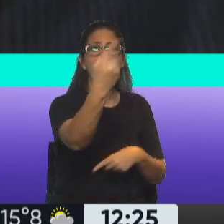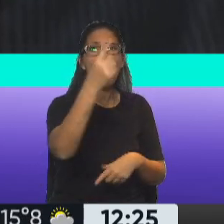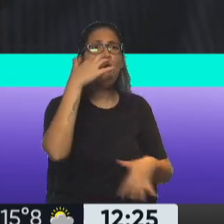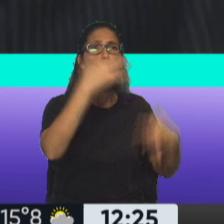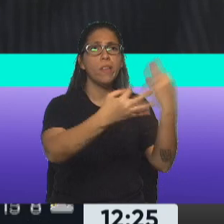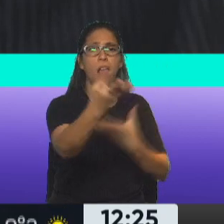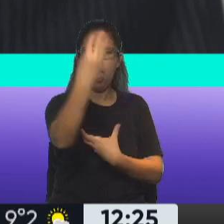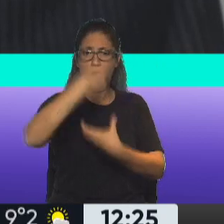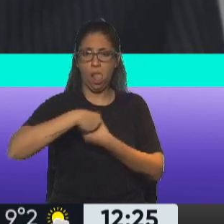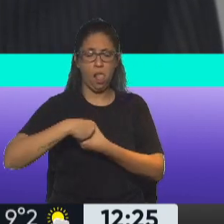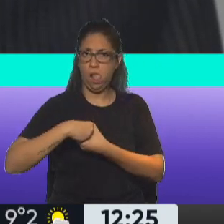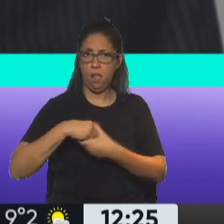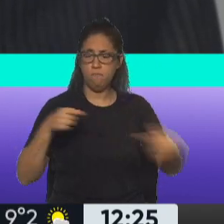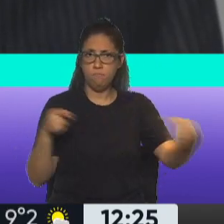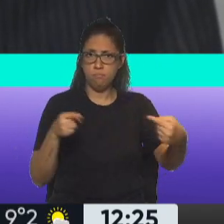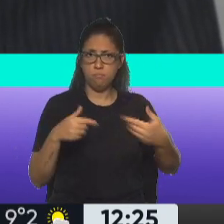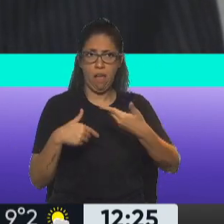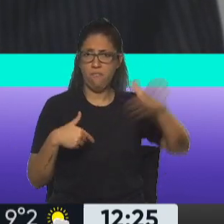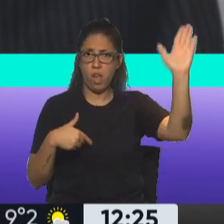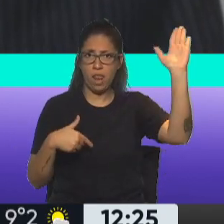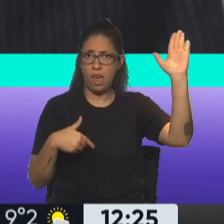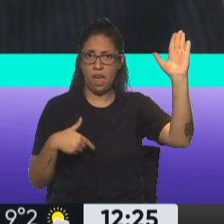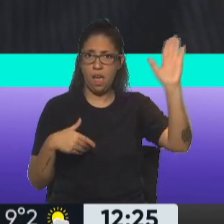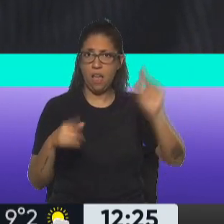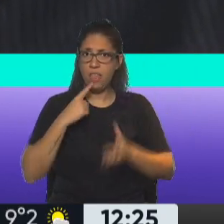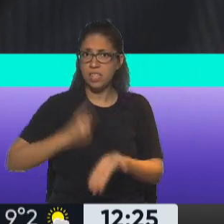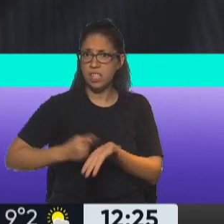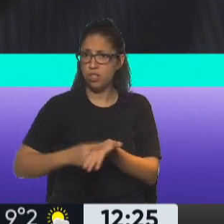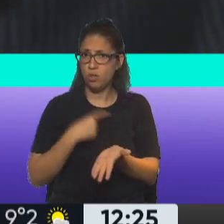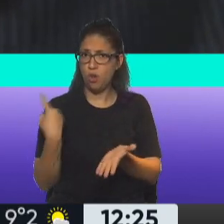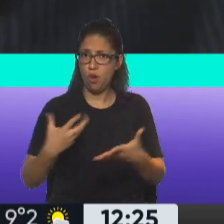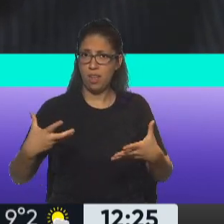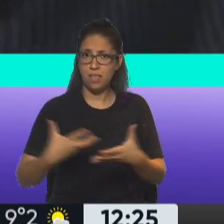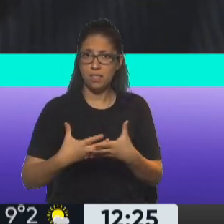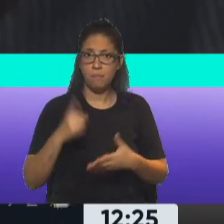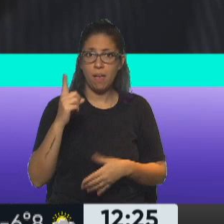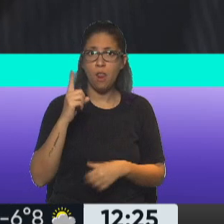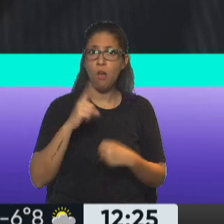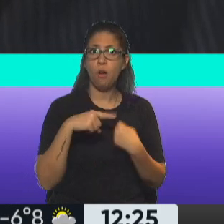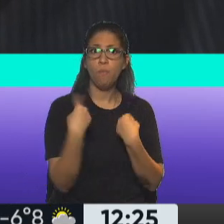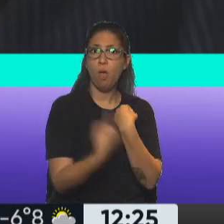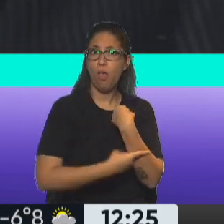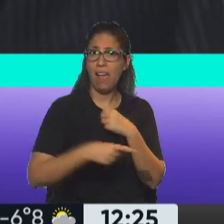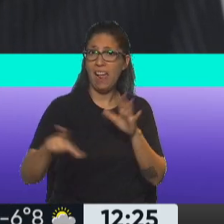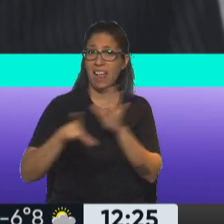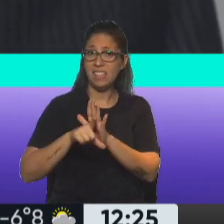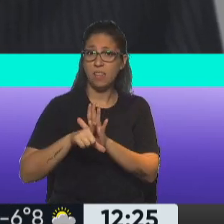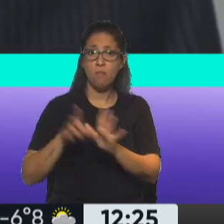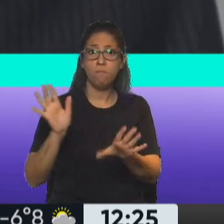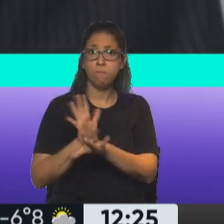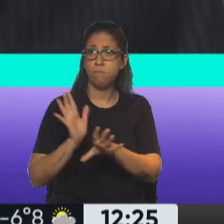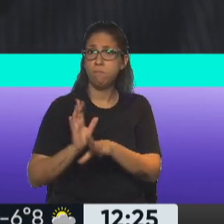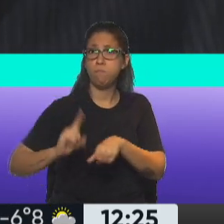judicial con nuestros propios poderes, pero además, no solamente eso, sino que el poder legislativo es el poder político